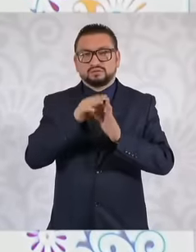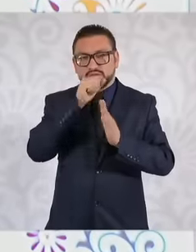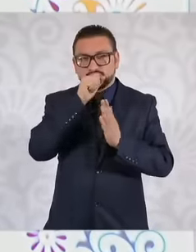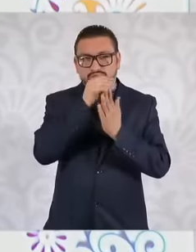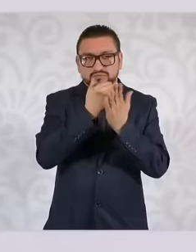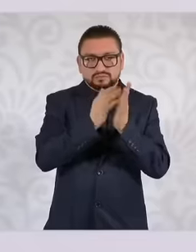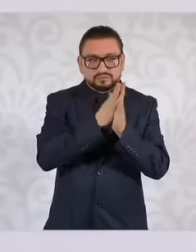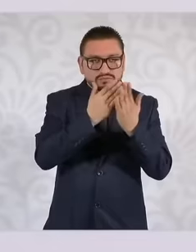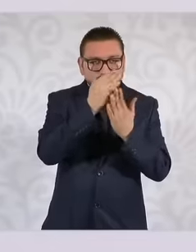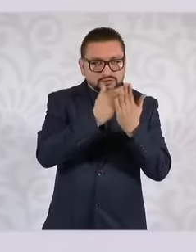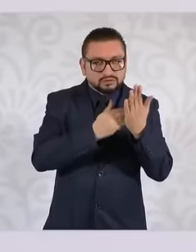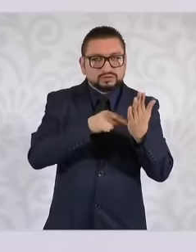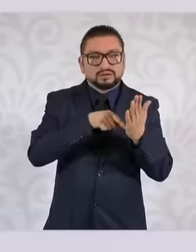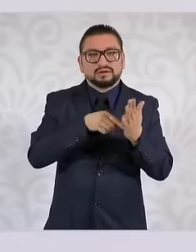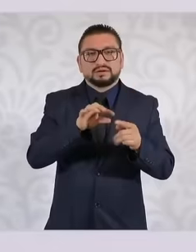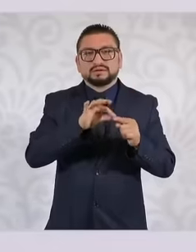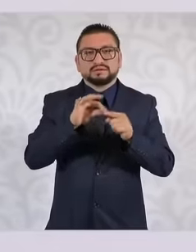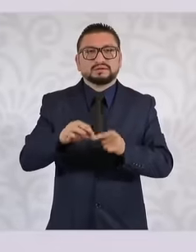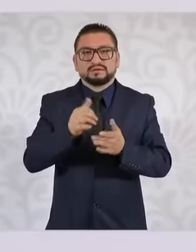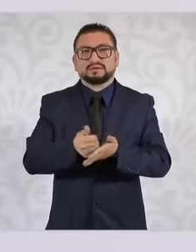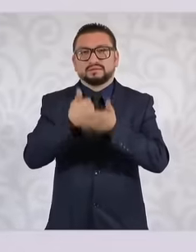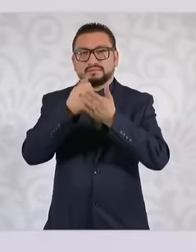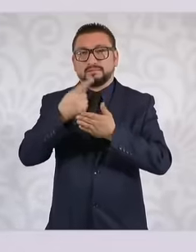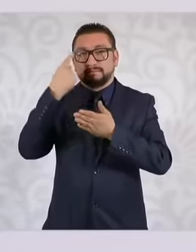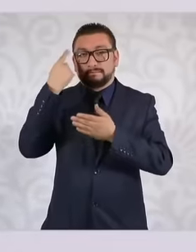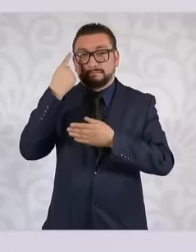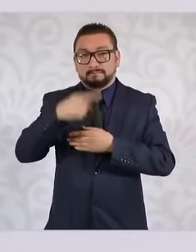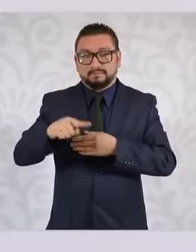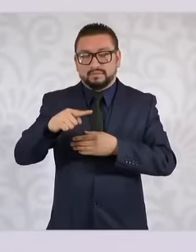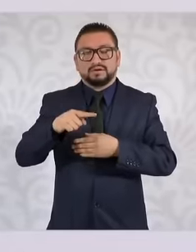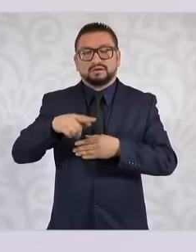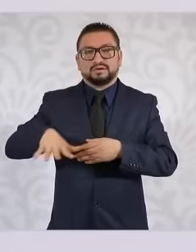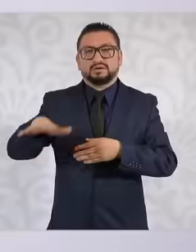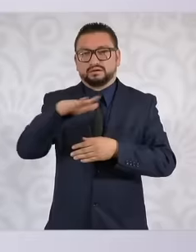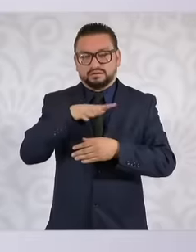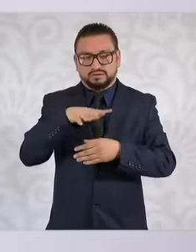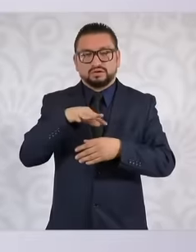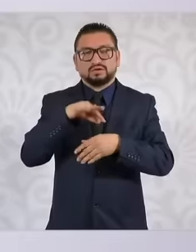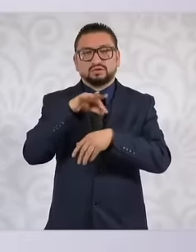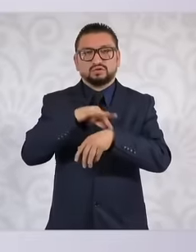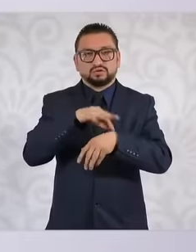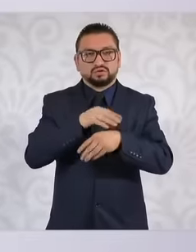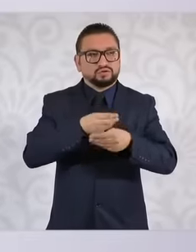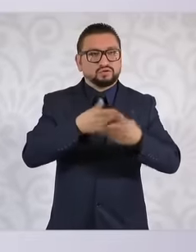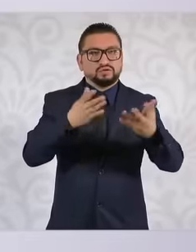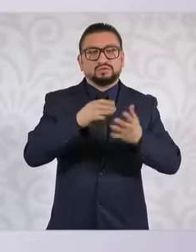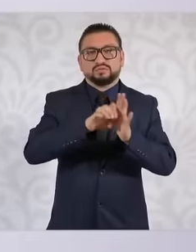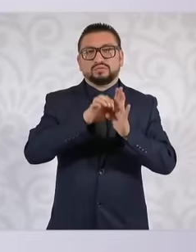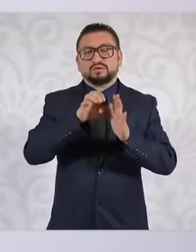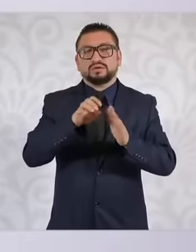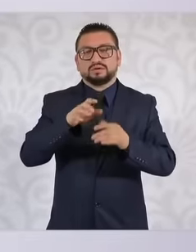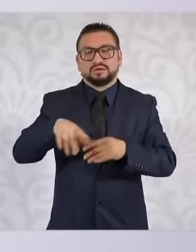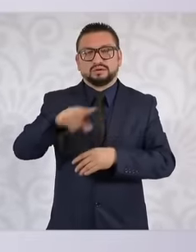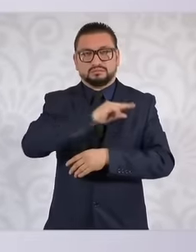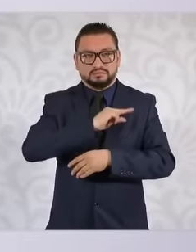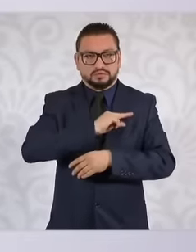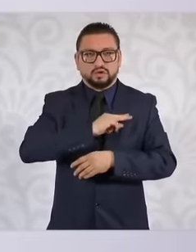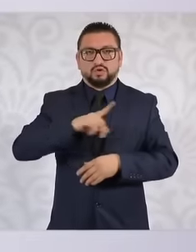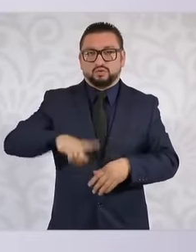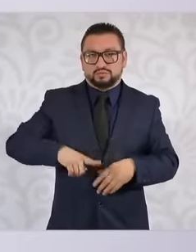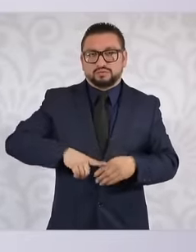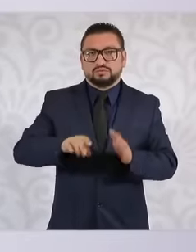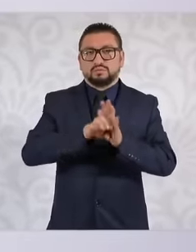médicas para público y privado que permitan decir si la diabetes es esta